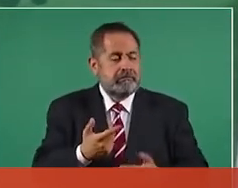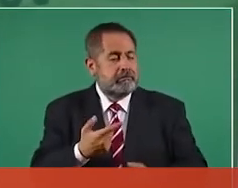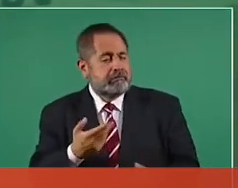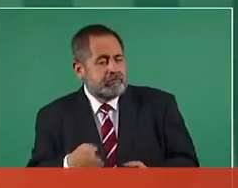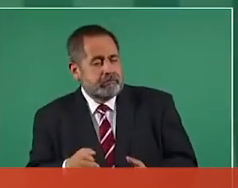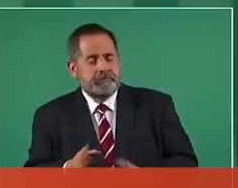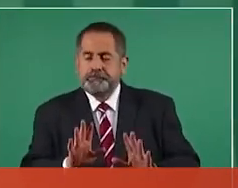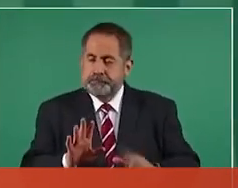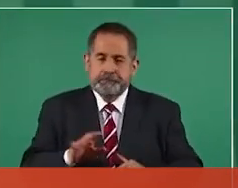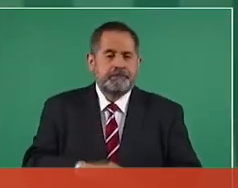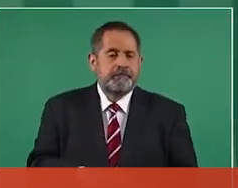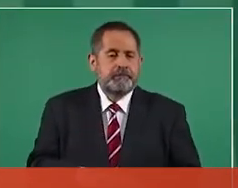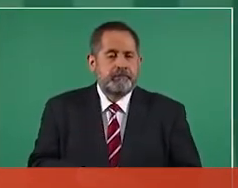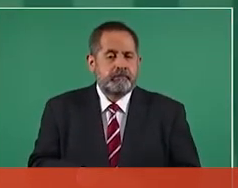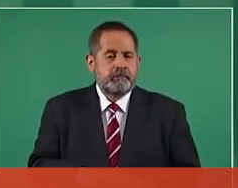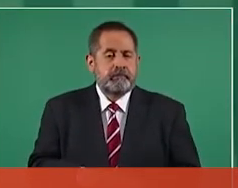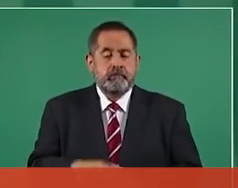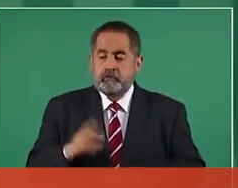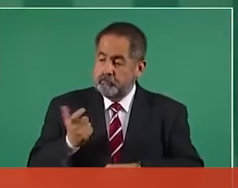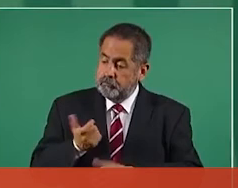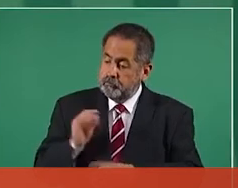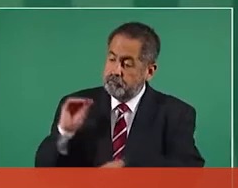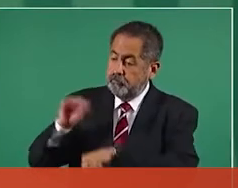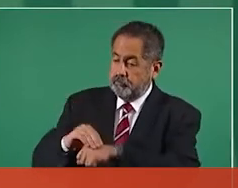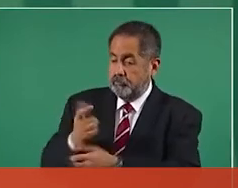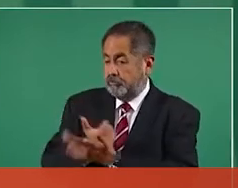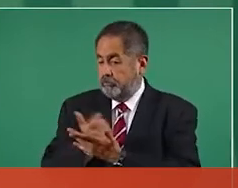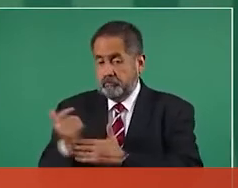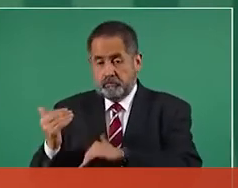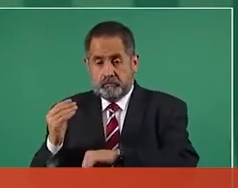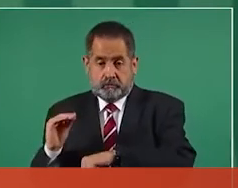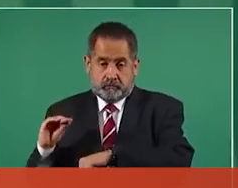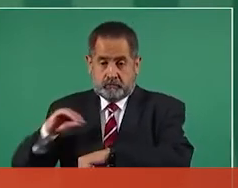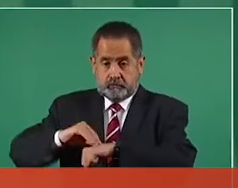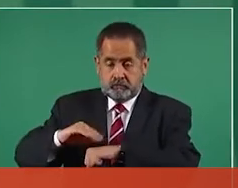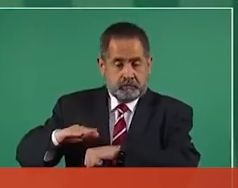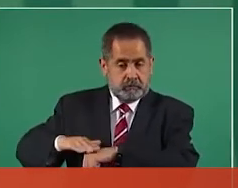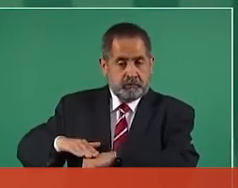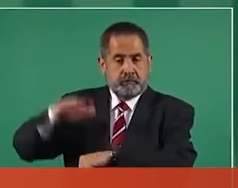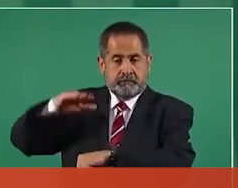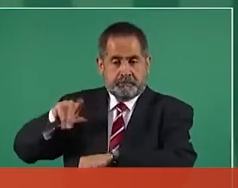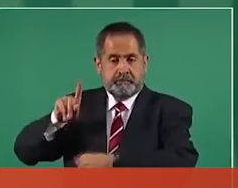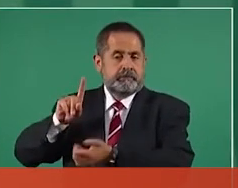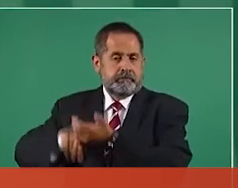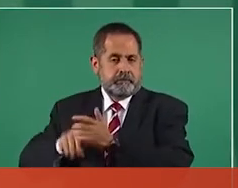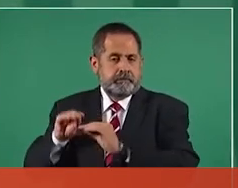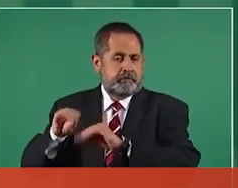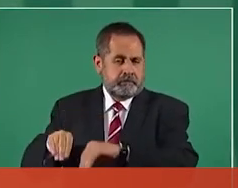Bueno, hemos aumentado el salario mínimo como